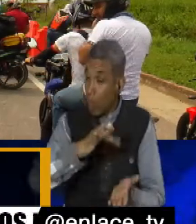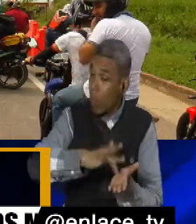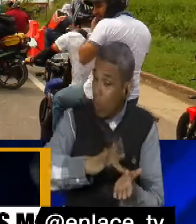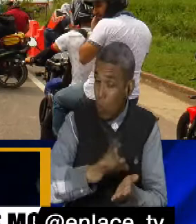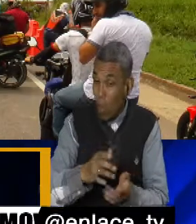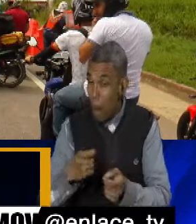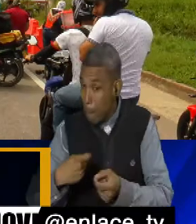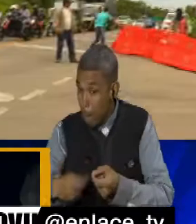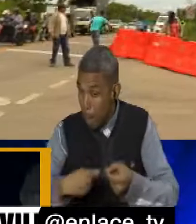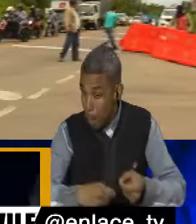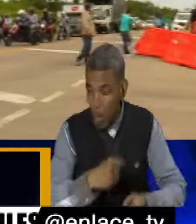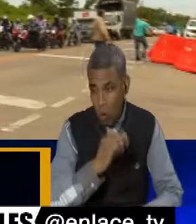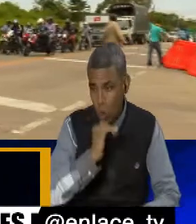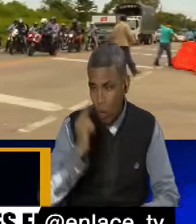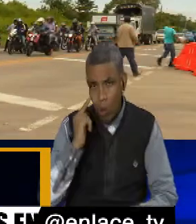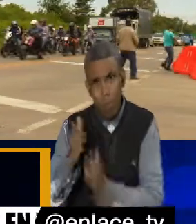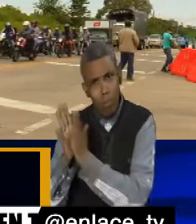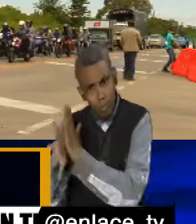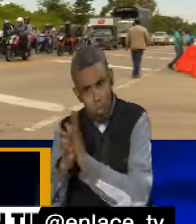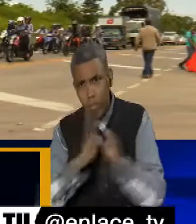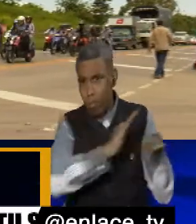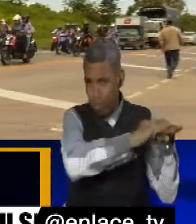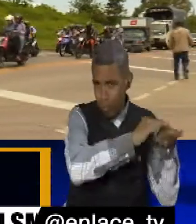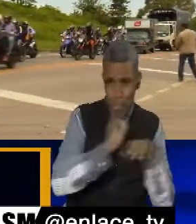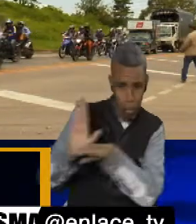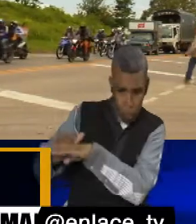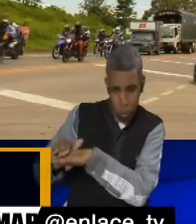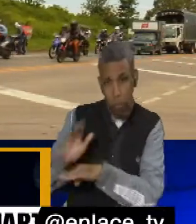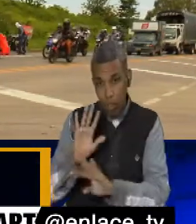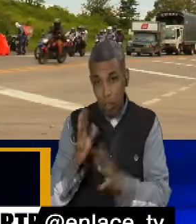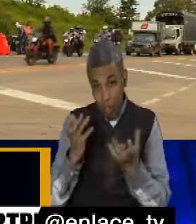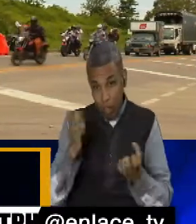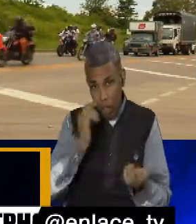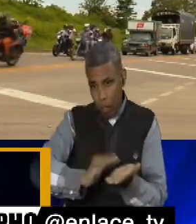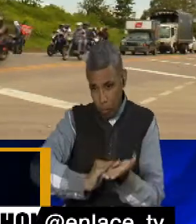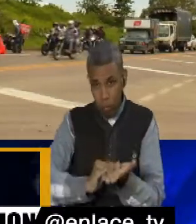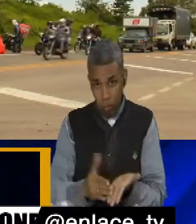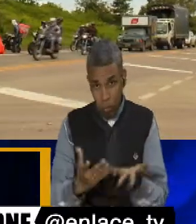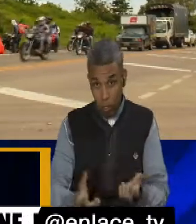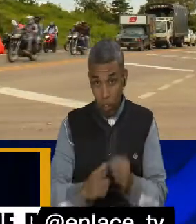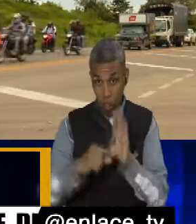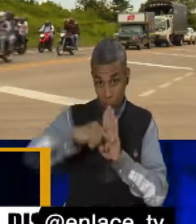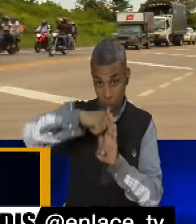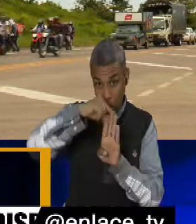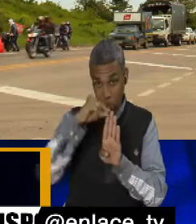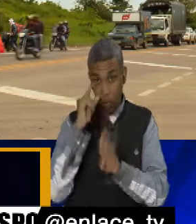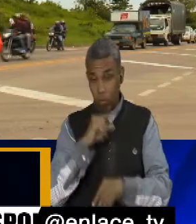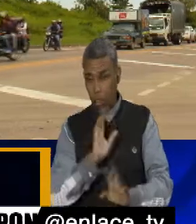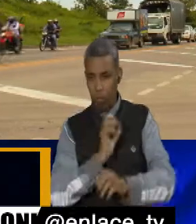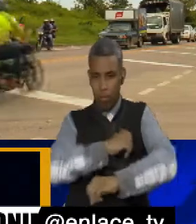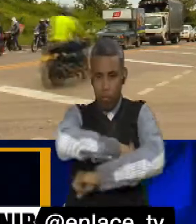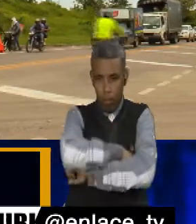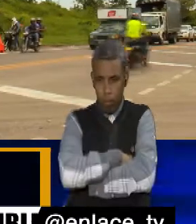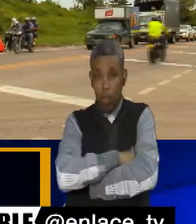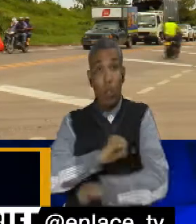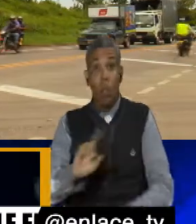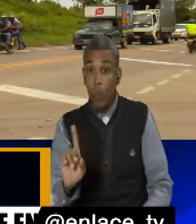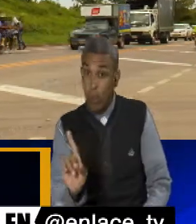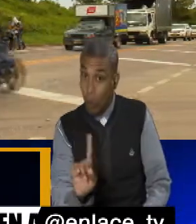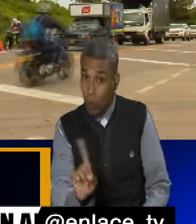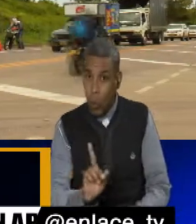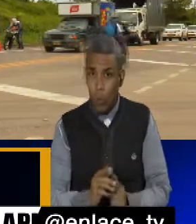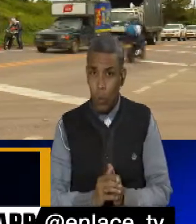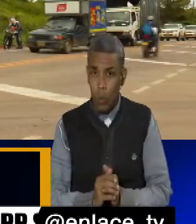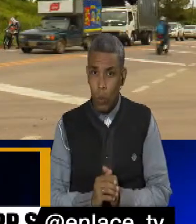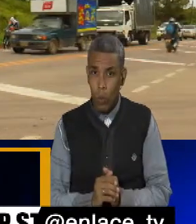para tratar toda esta problemática y buscar una forma de desentrabar el problema, porque es que lo que sucede es que no pueden seguir pasándose, como se